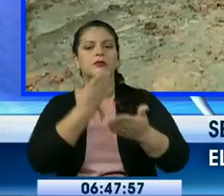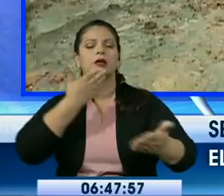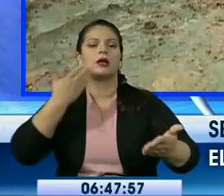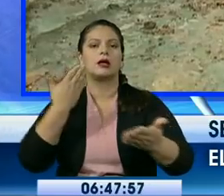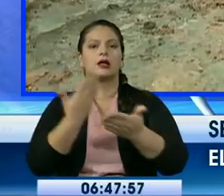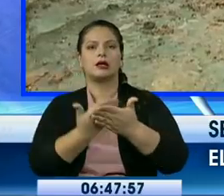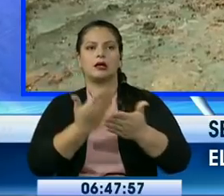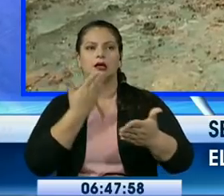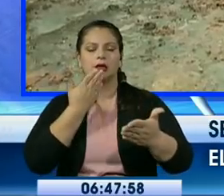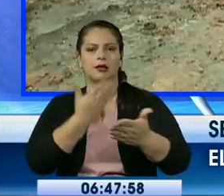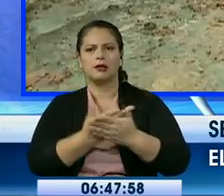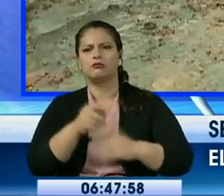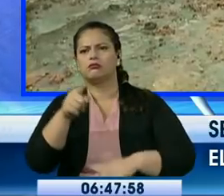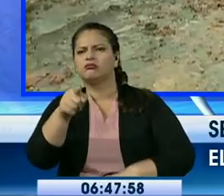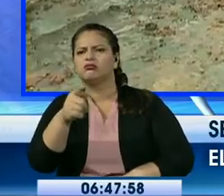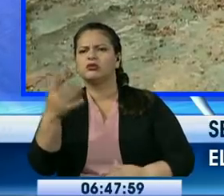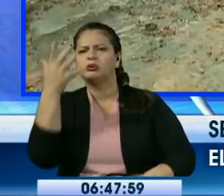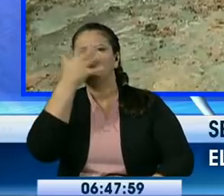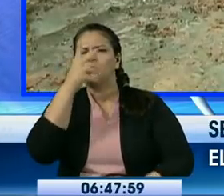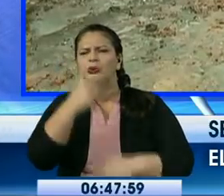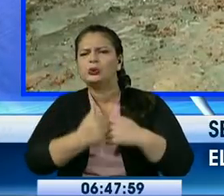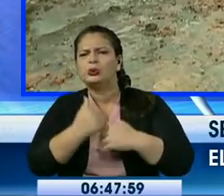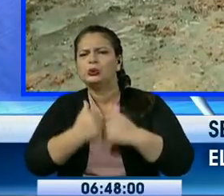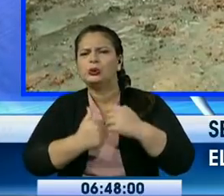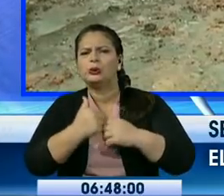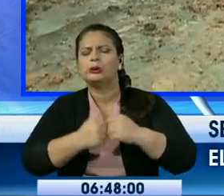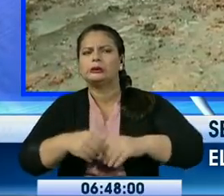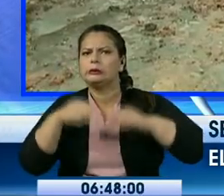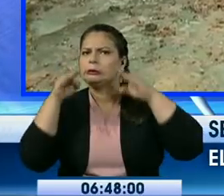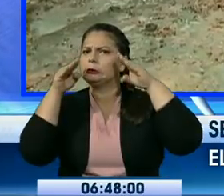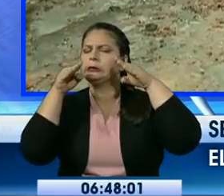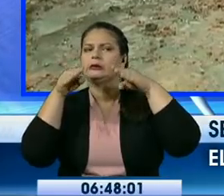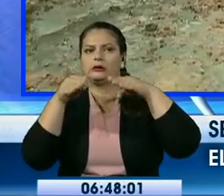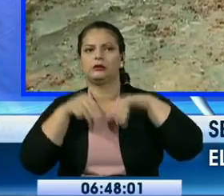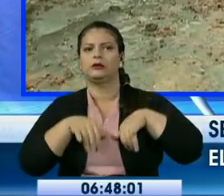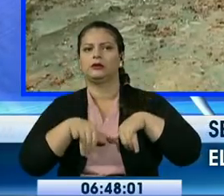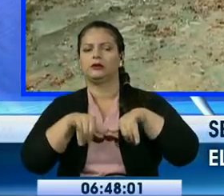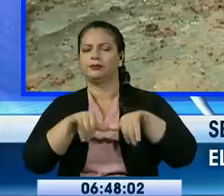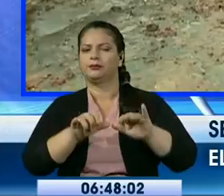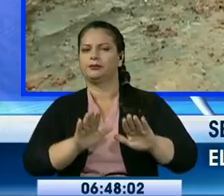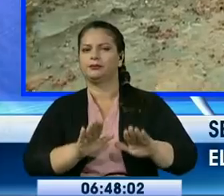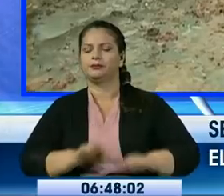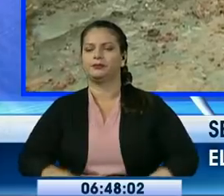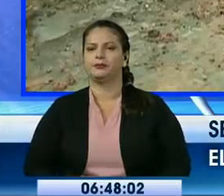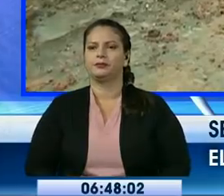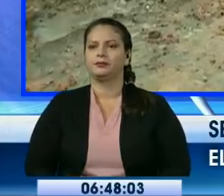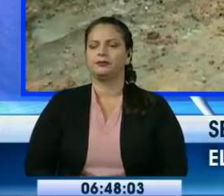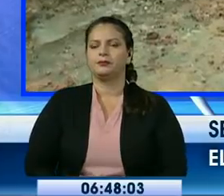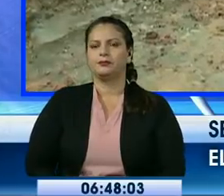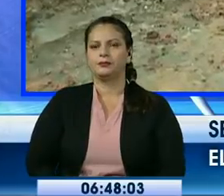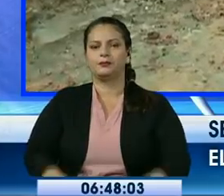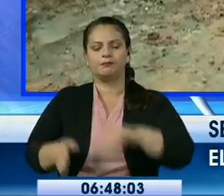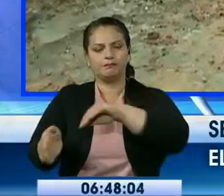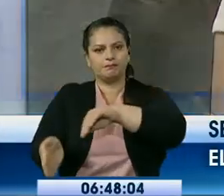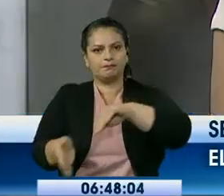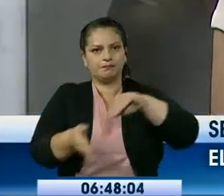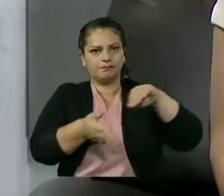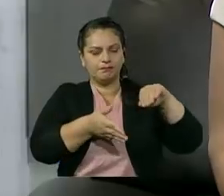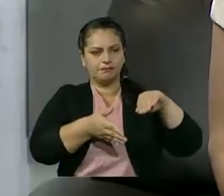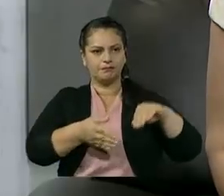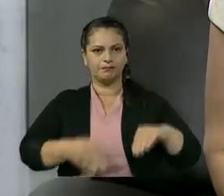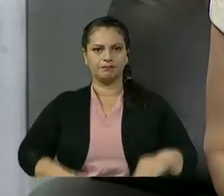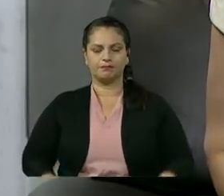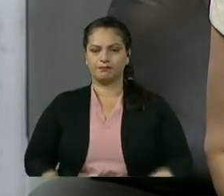Estaremos pendientes de lo que ocurra en las próximas horas desde la provincia de Esmeraldas. Vamos ahora con otra información, presten